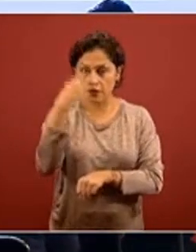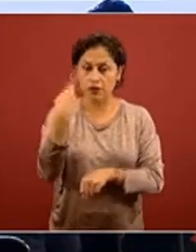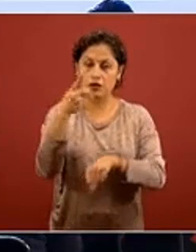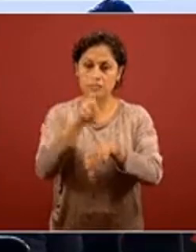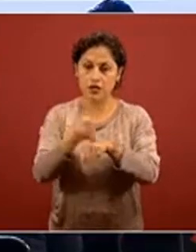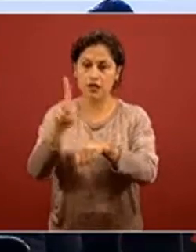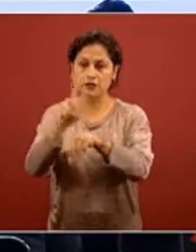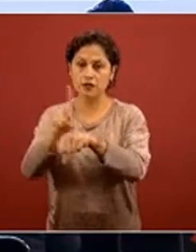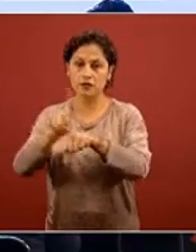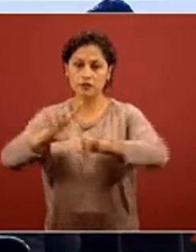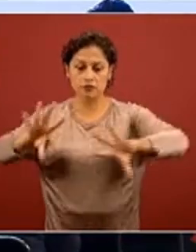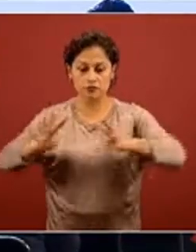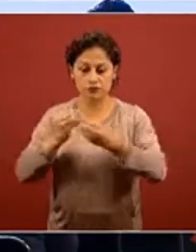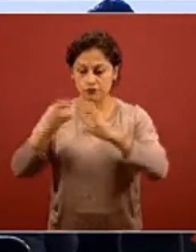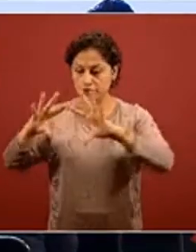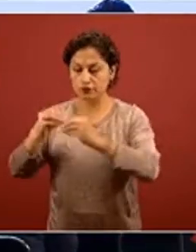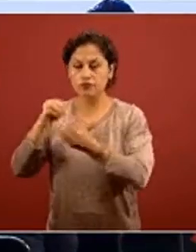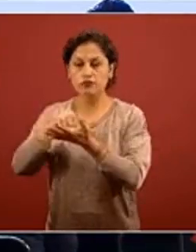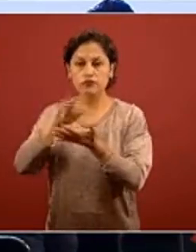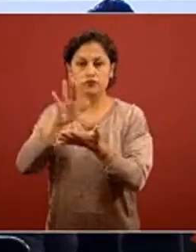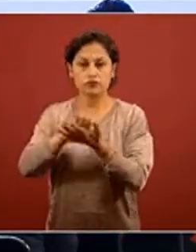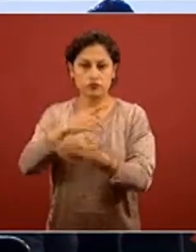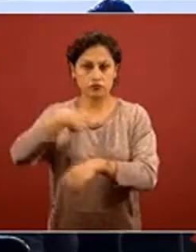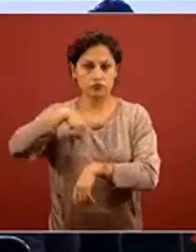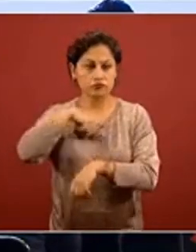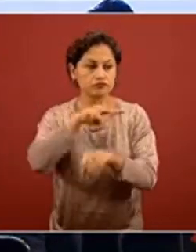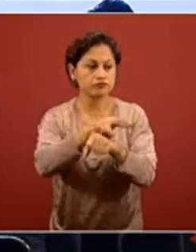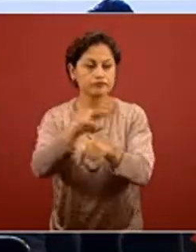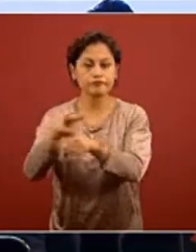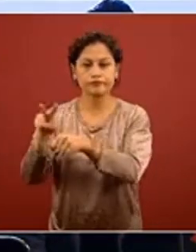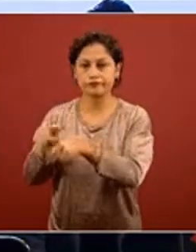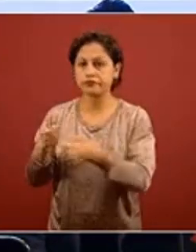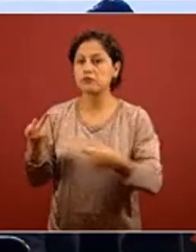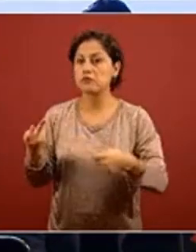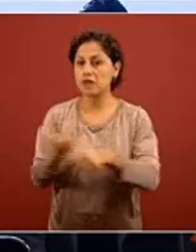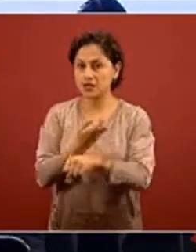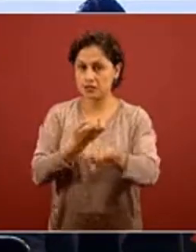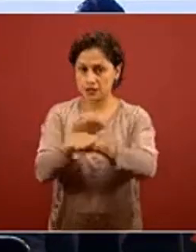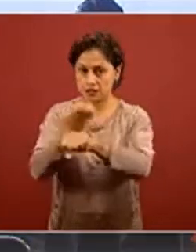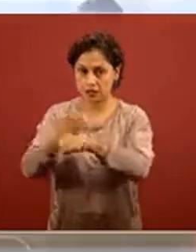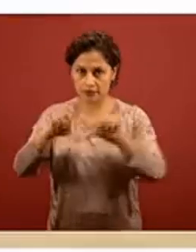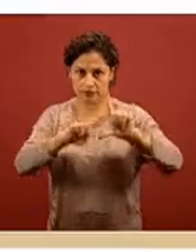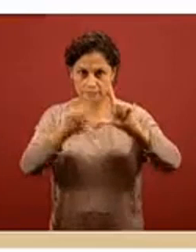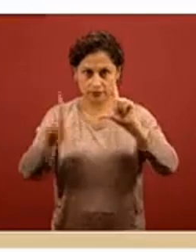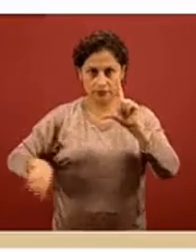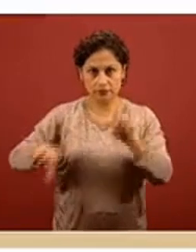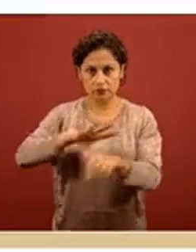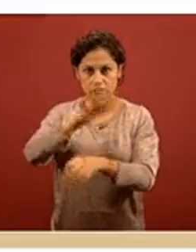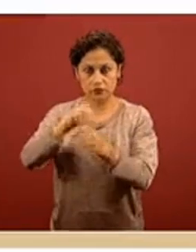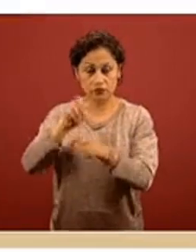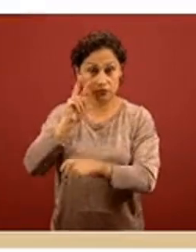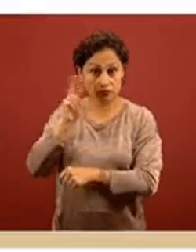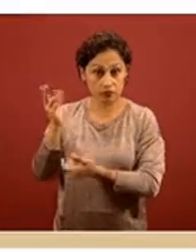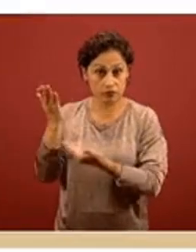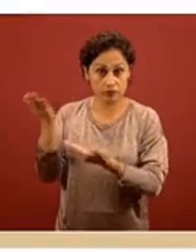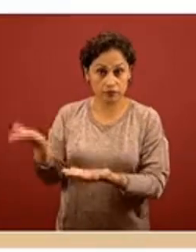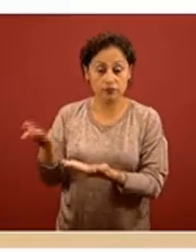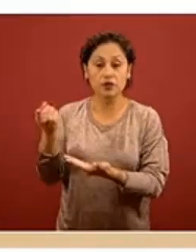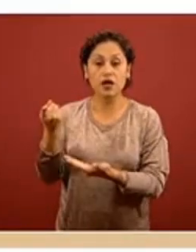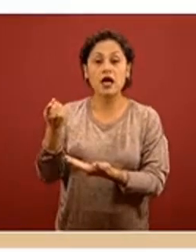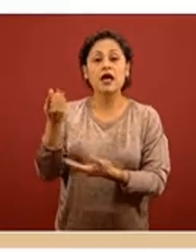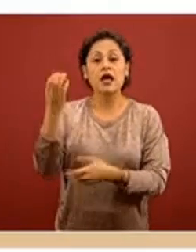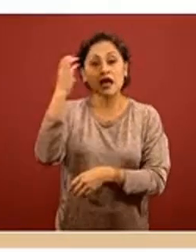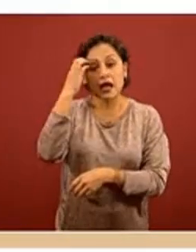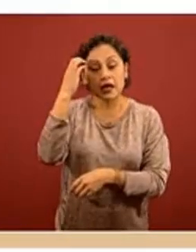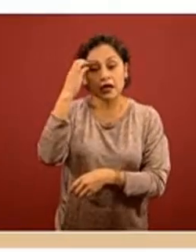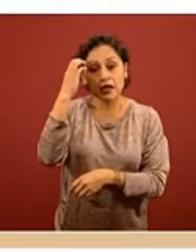viendo qué es lo que está pasando en cada entidad. Aquí podemos ver, como decíamos, la disponibilidad de camas de hospitalización general